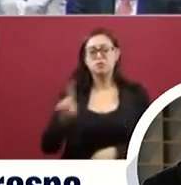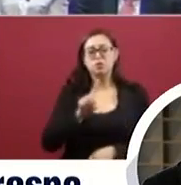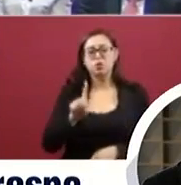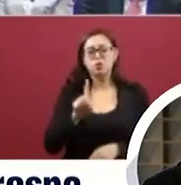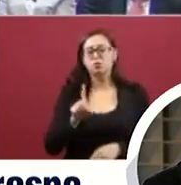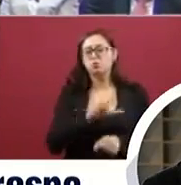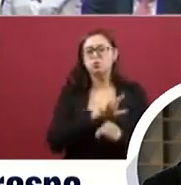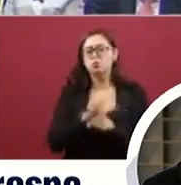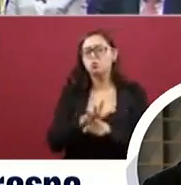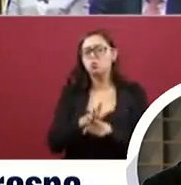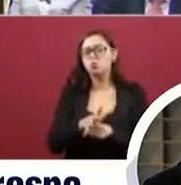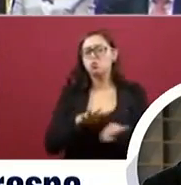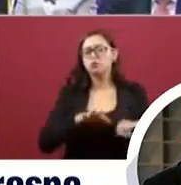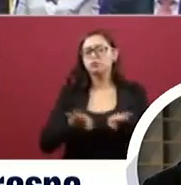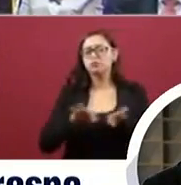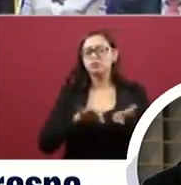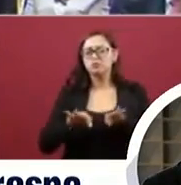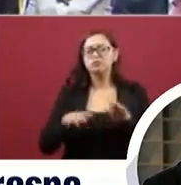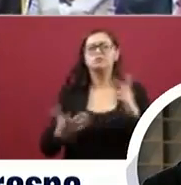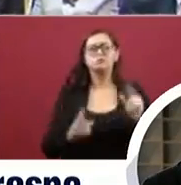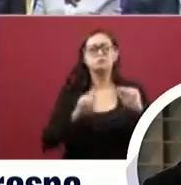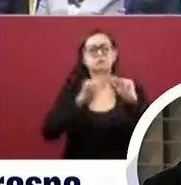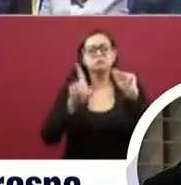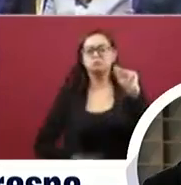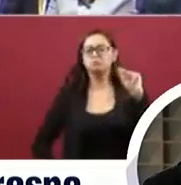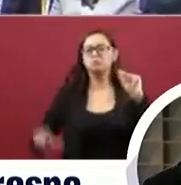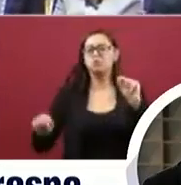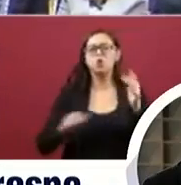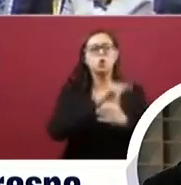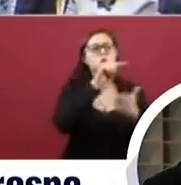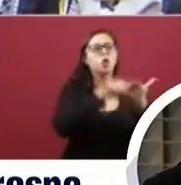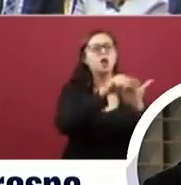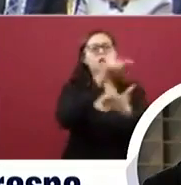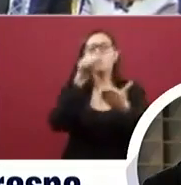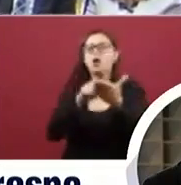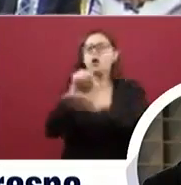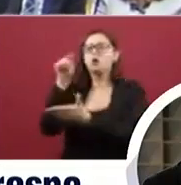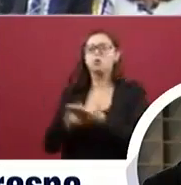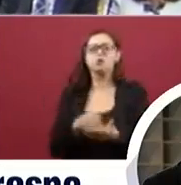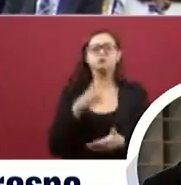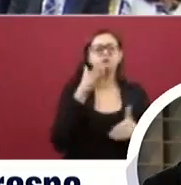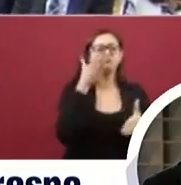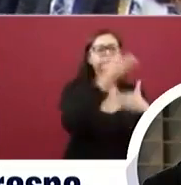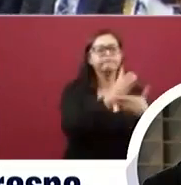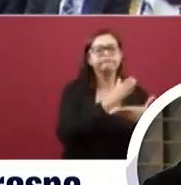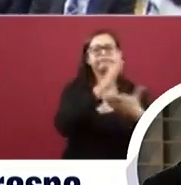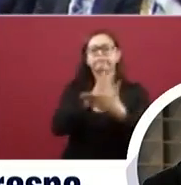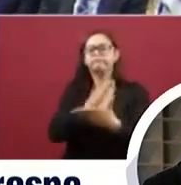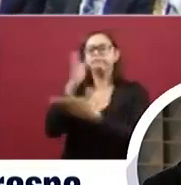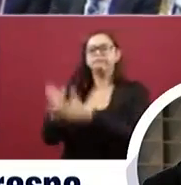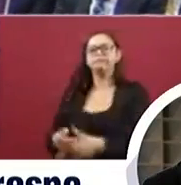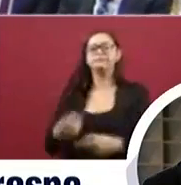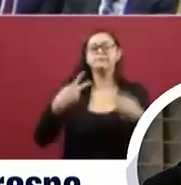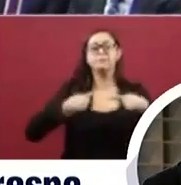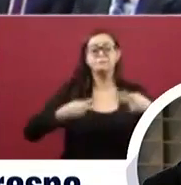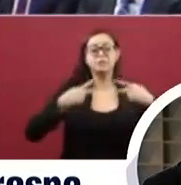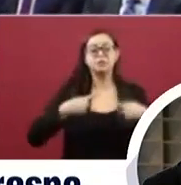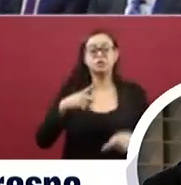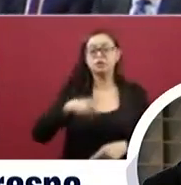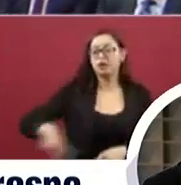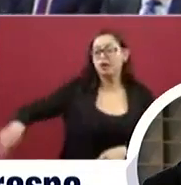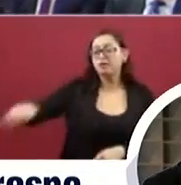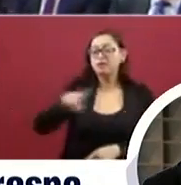que ha hecho ya le dieron mayoría calificada. Entonces, lo que se ha hablado mucho de los contrapesos institucionales, desde